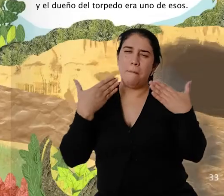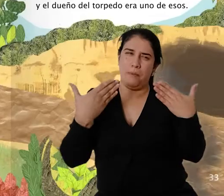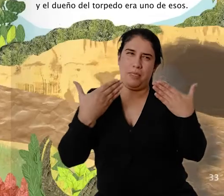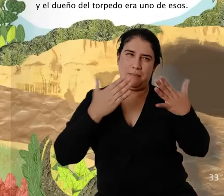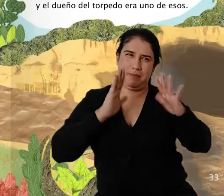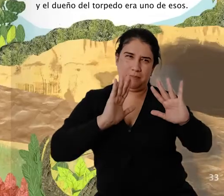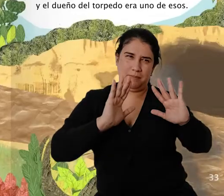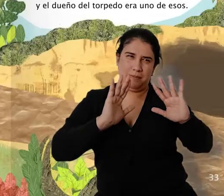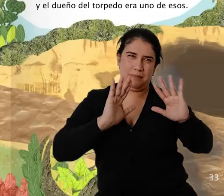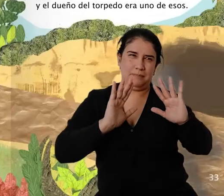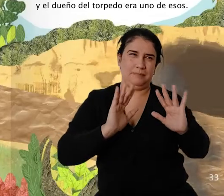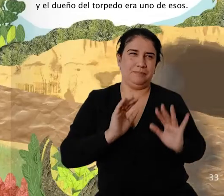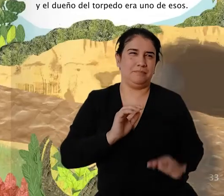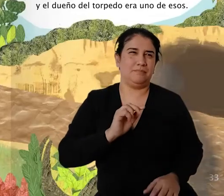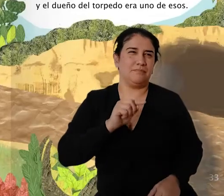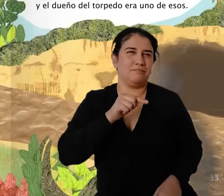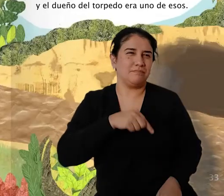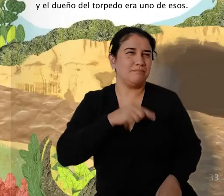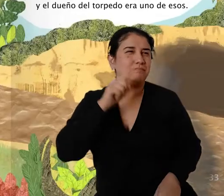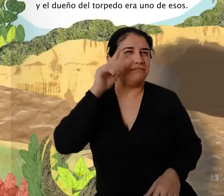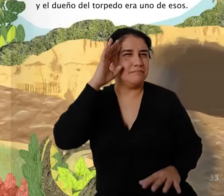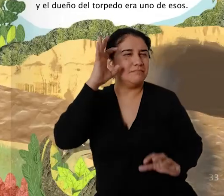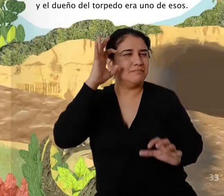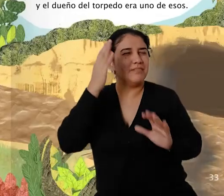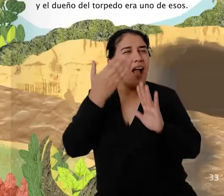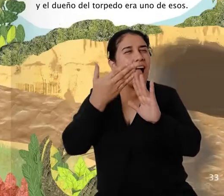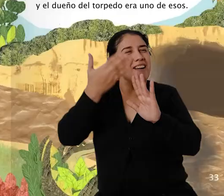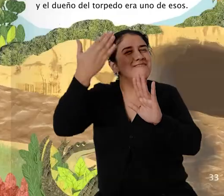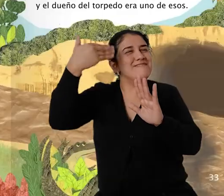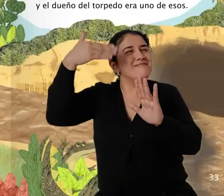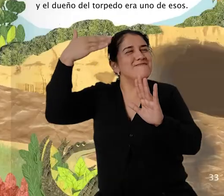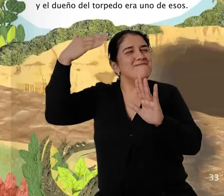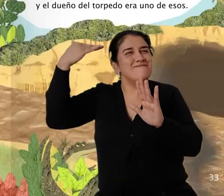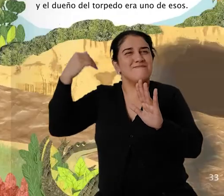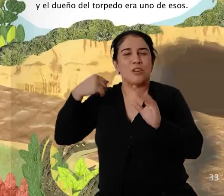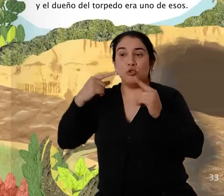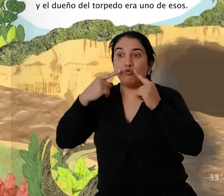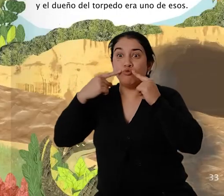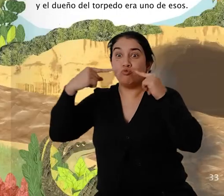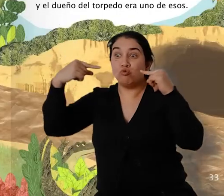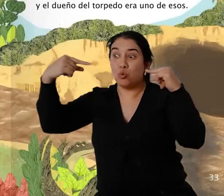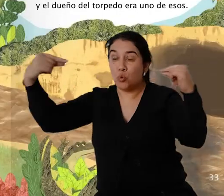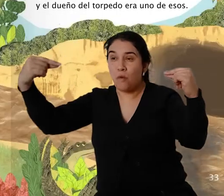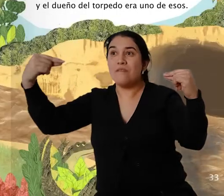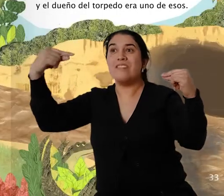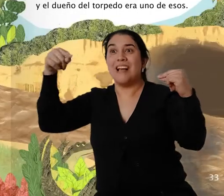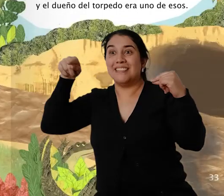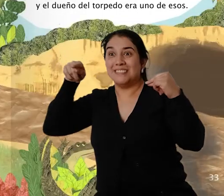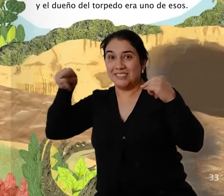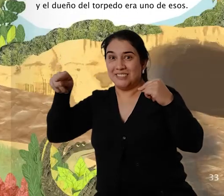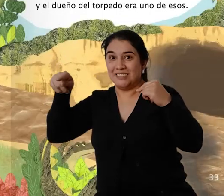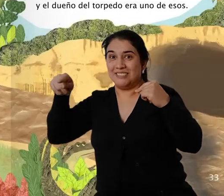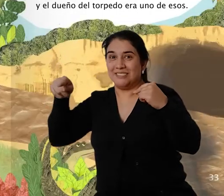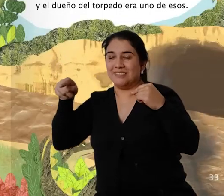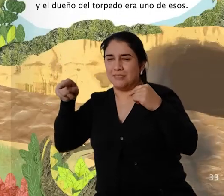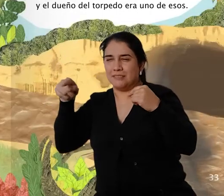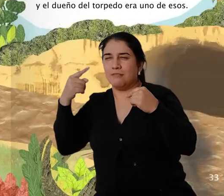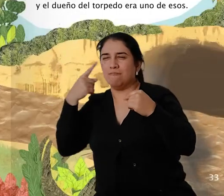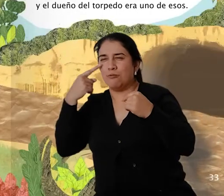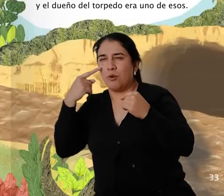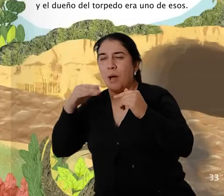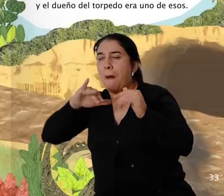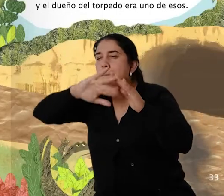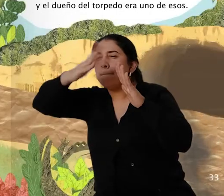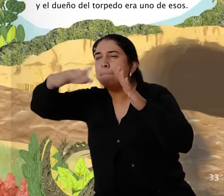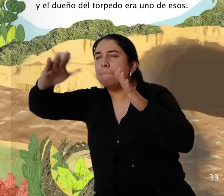Yo hice el viaje con él cuando fui hasta el mar y tiene un torpedo. Él vio un